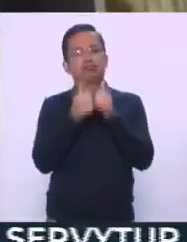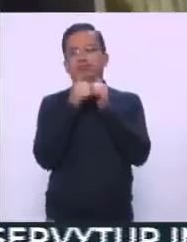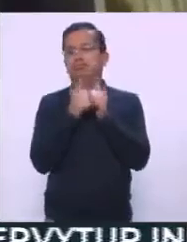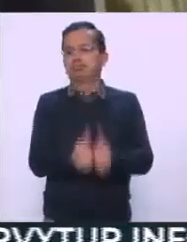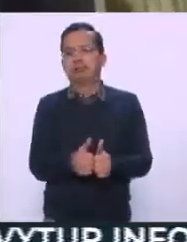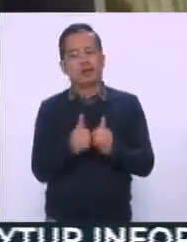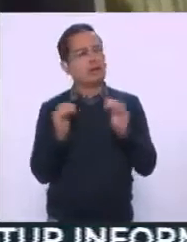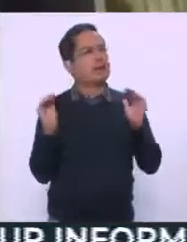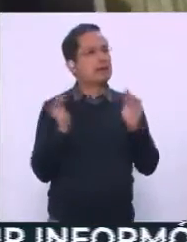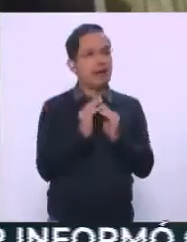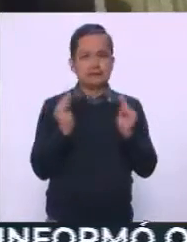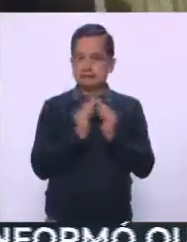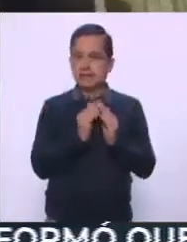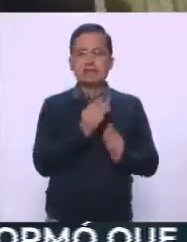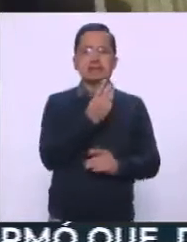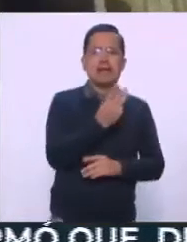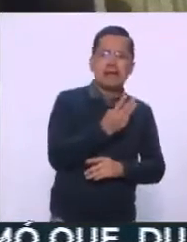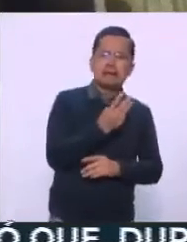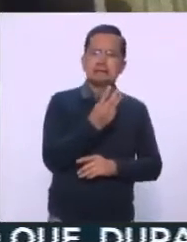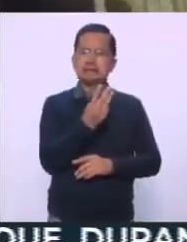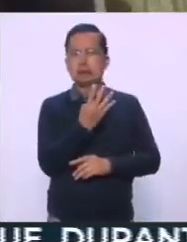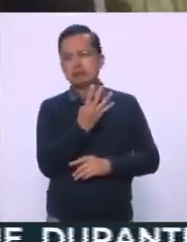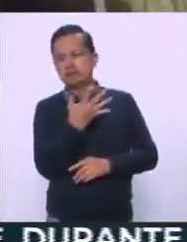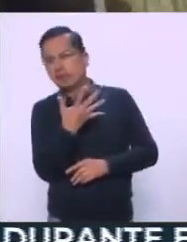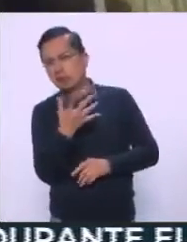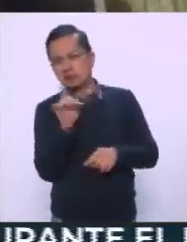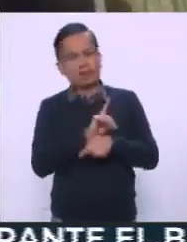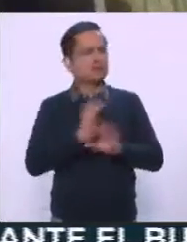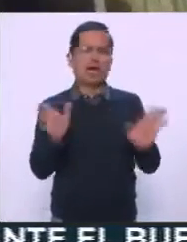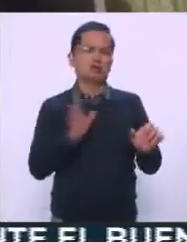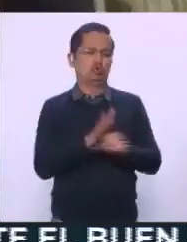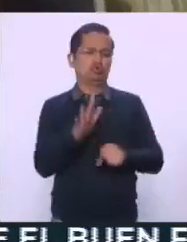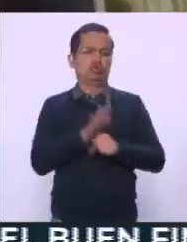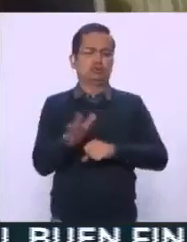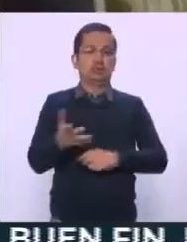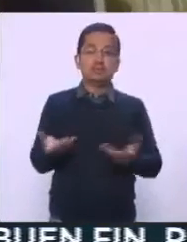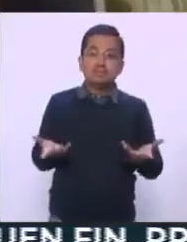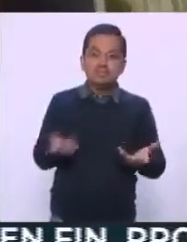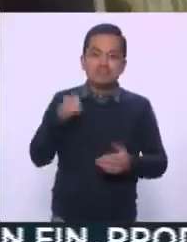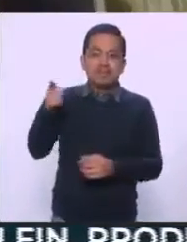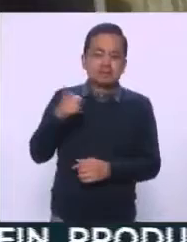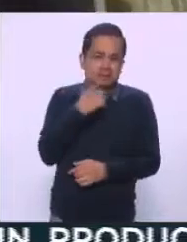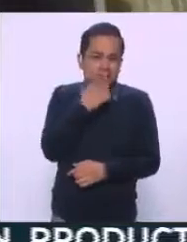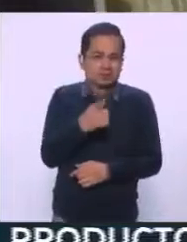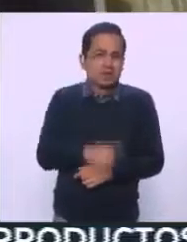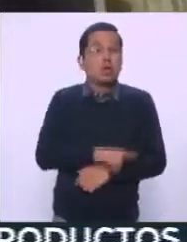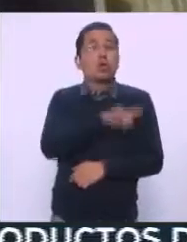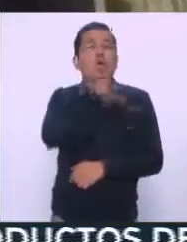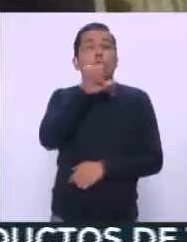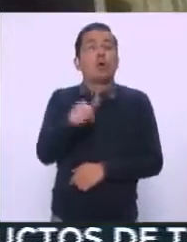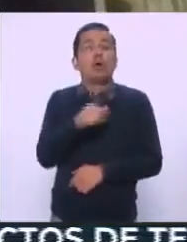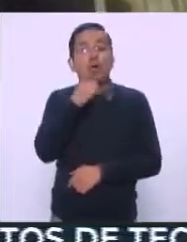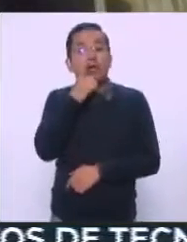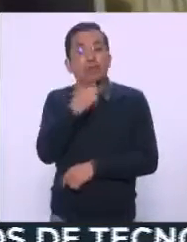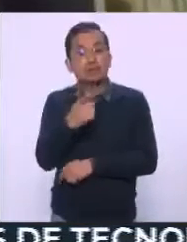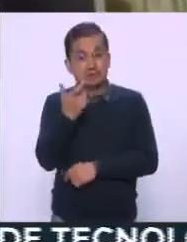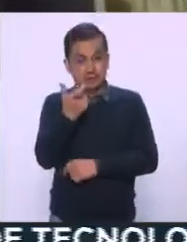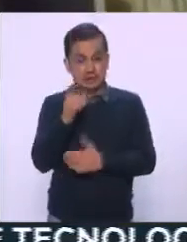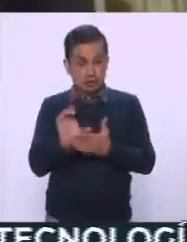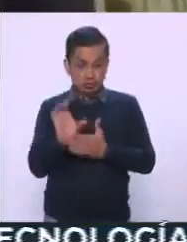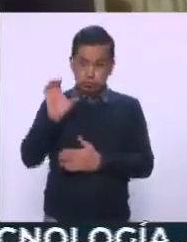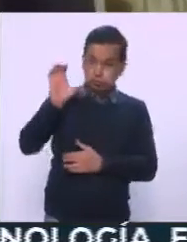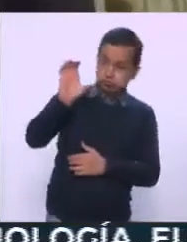días era más que suficiente para detener la pandemia. Luego el tema pues de transferir recursos públicos a algún